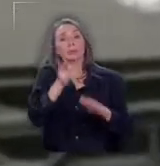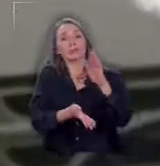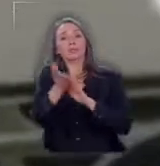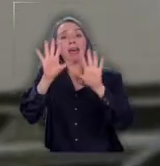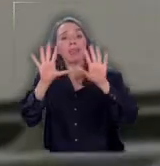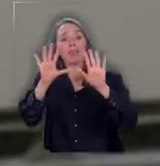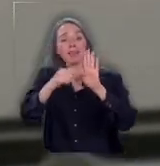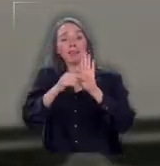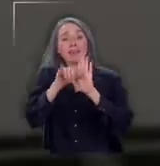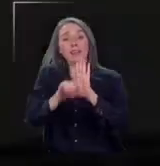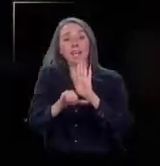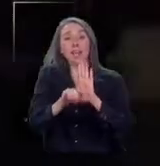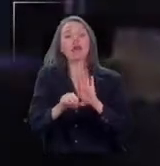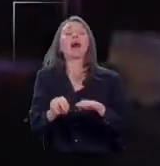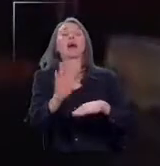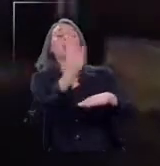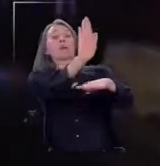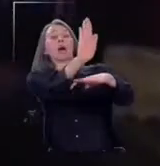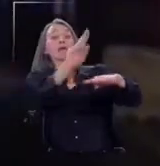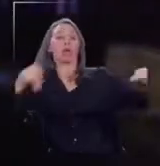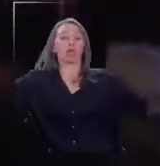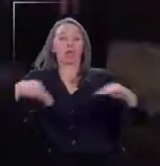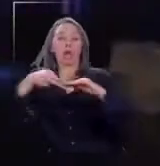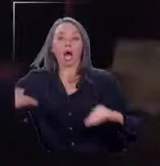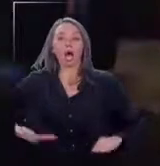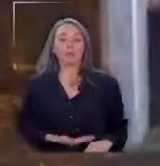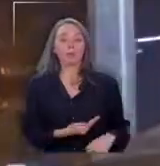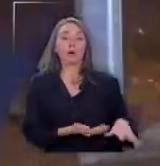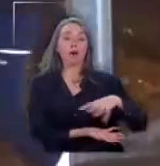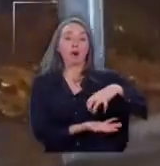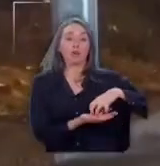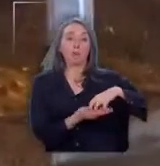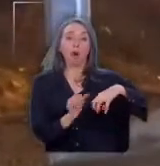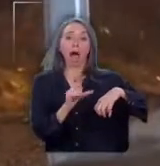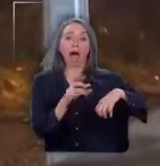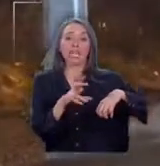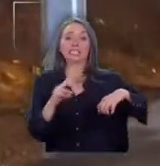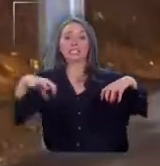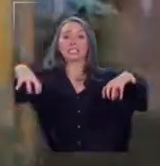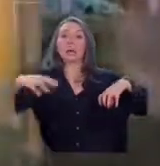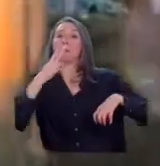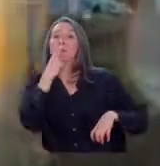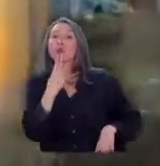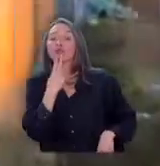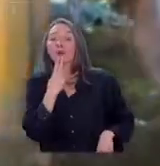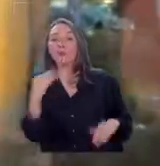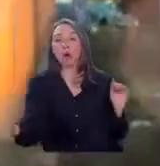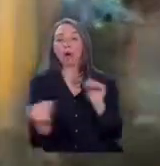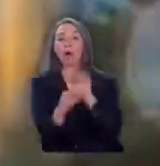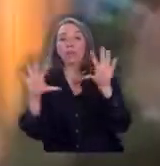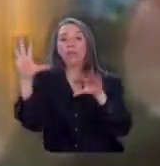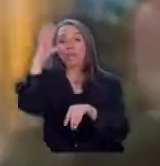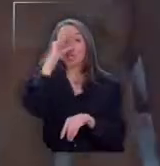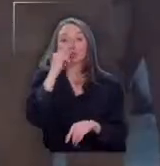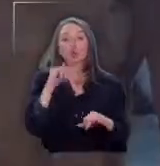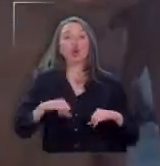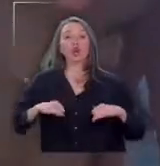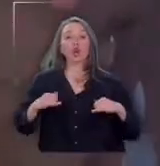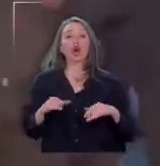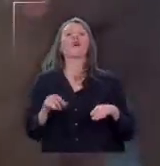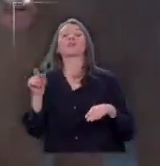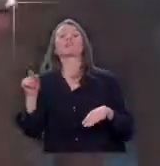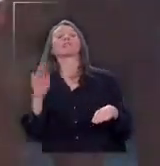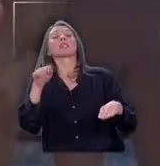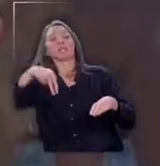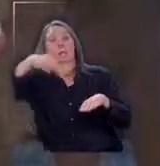lo atropelló ocurrió en la ruta que une alerse con Puerto mon era pasada las 10 de la noche fue ahí cuando un joven se habría